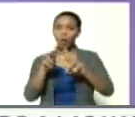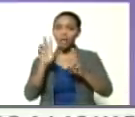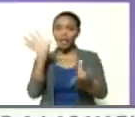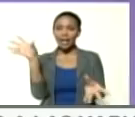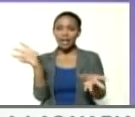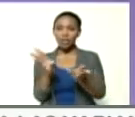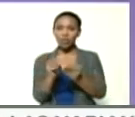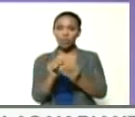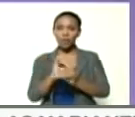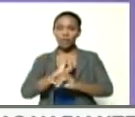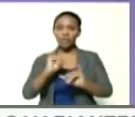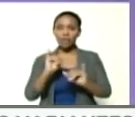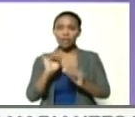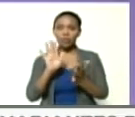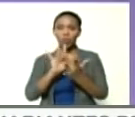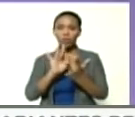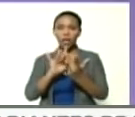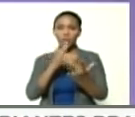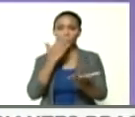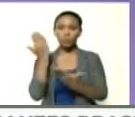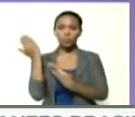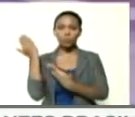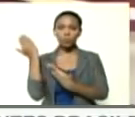resumen, retornamos el contacto.